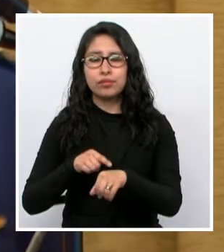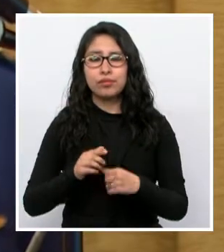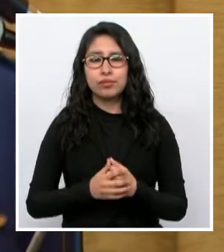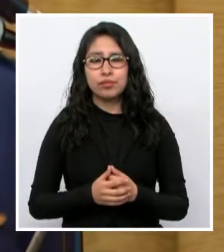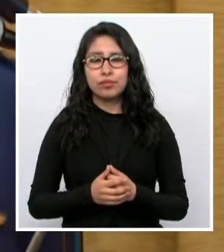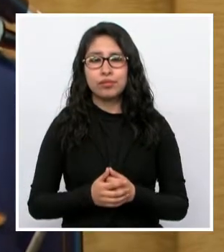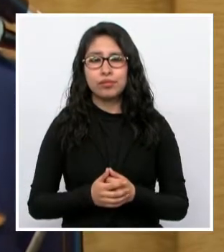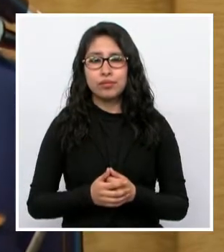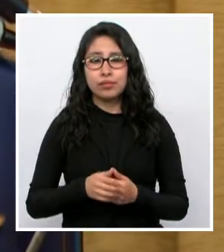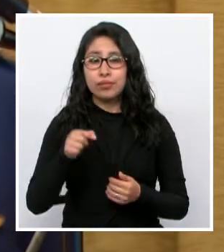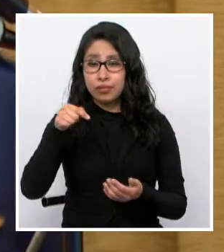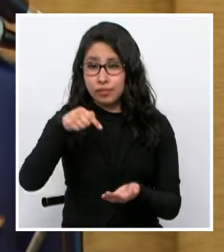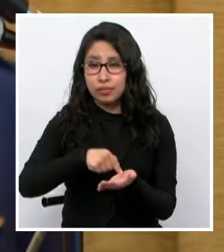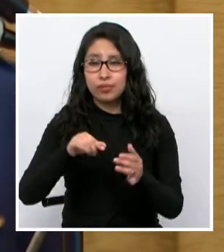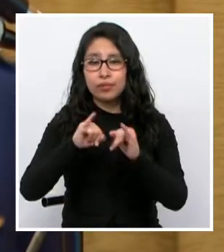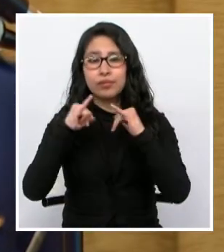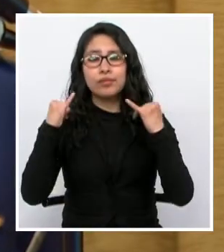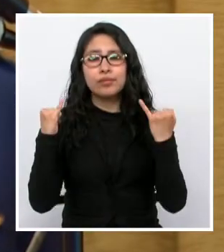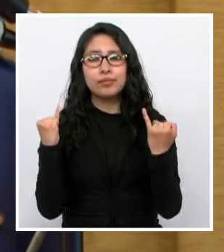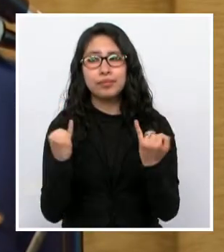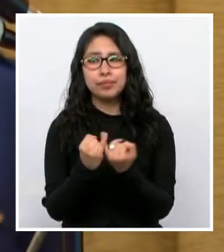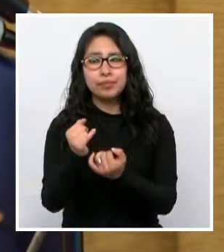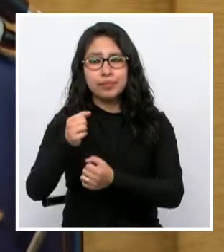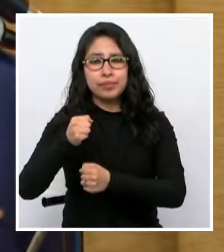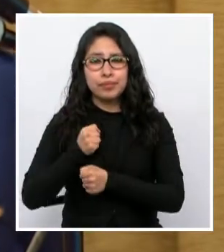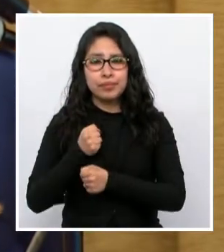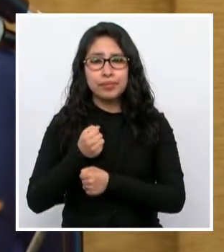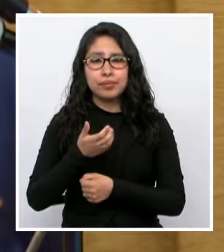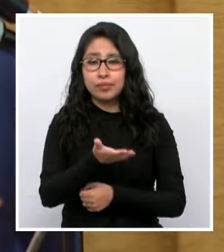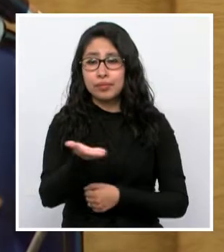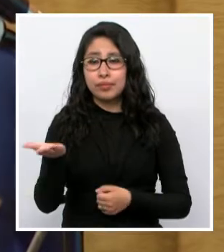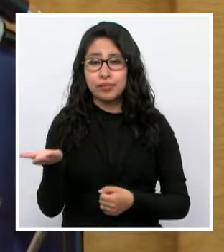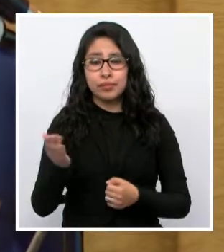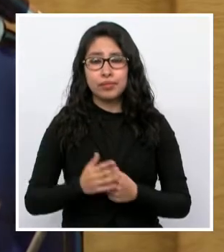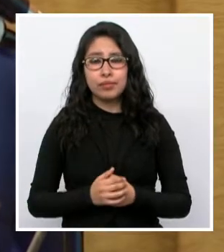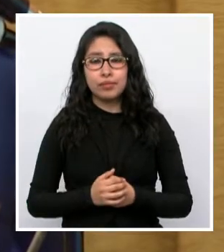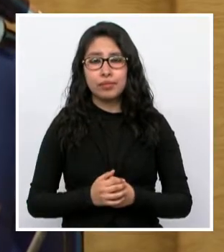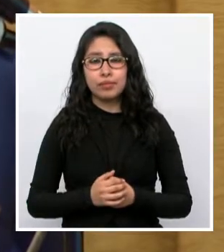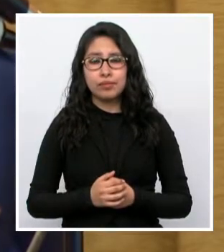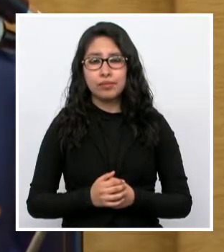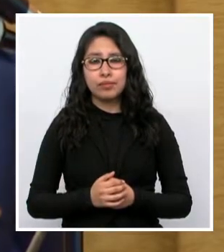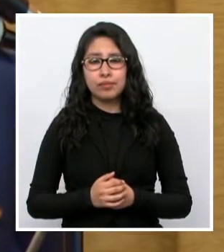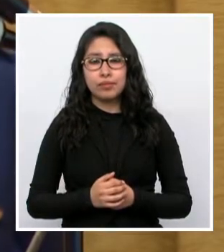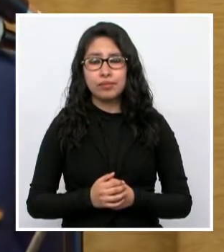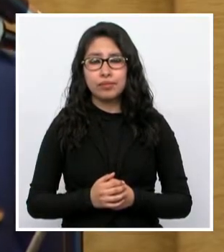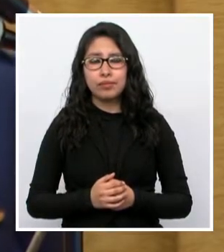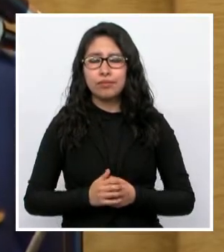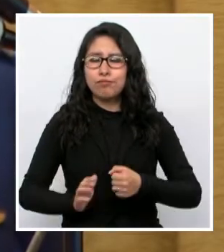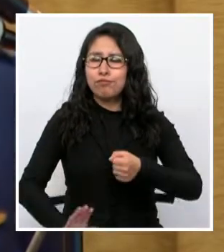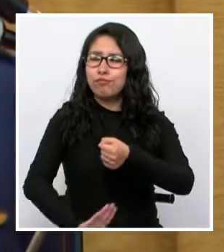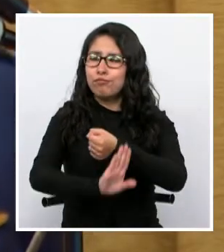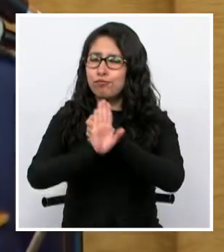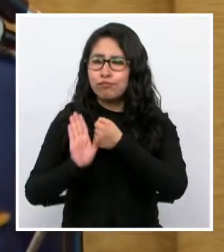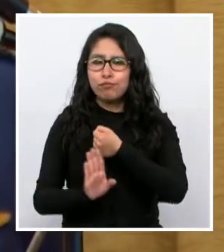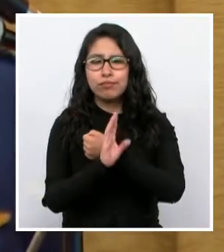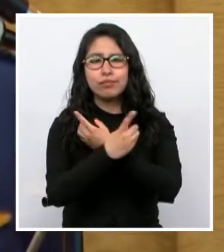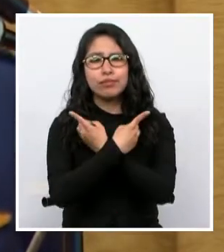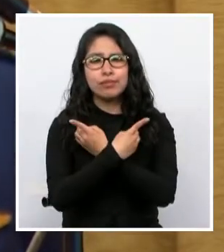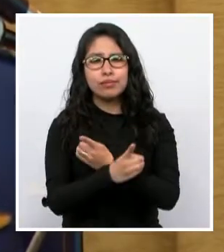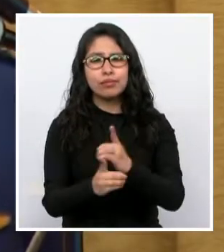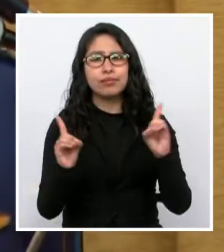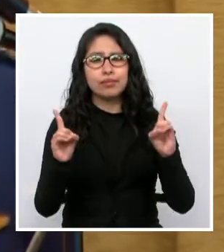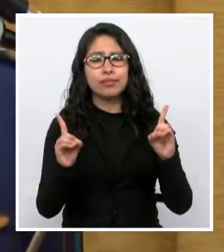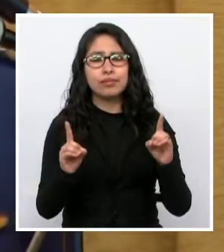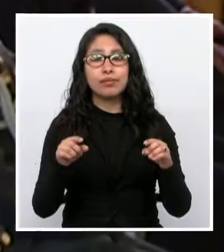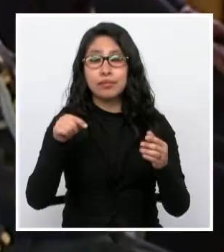esas Fuerzas Armadas, las Fuerzas Armadas que han defendido nuestra democracia y a las